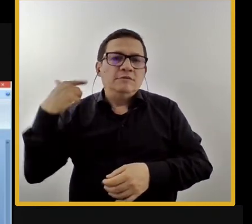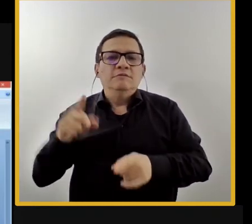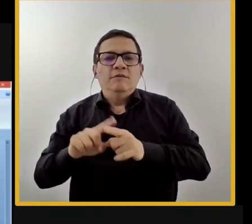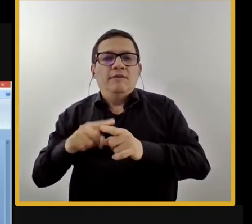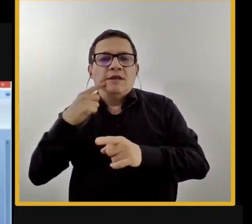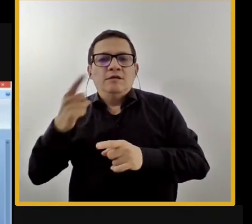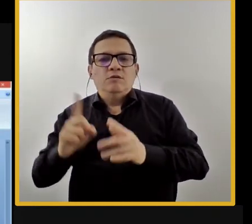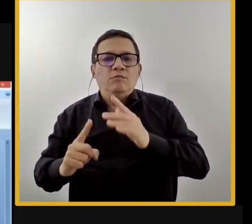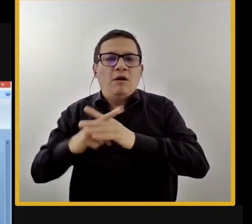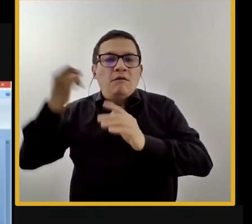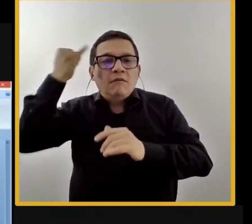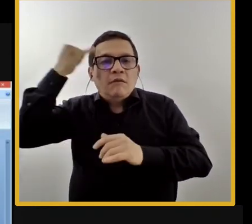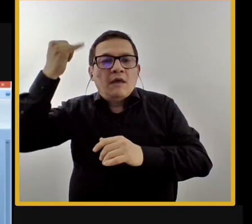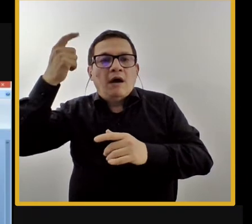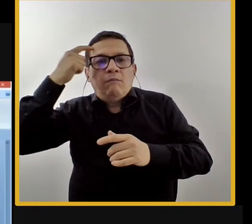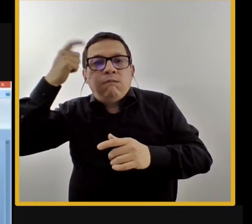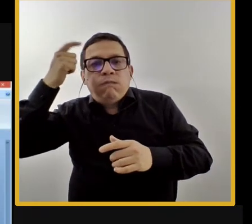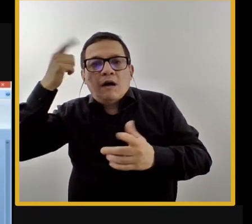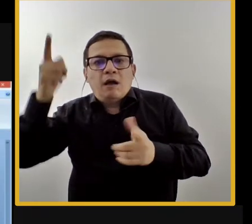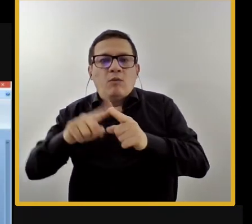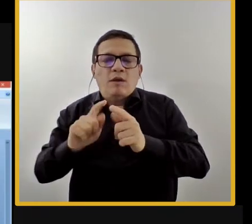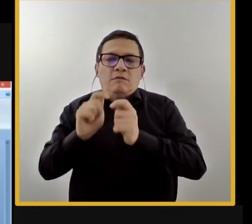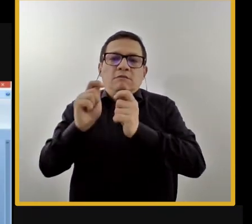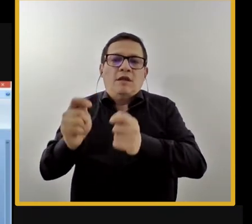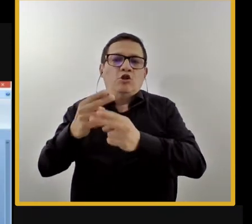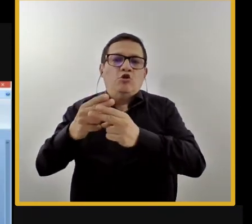llamaron idealismo.